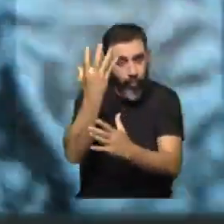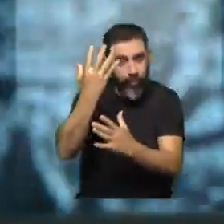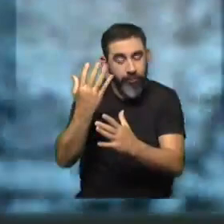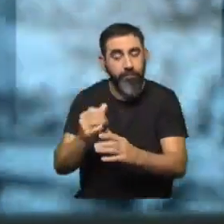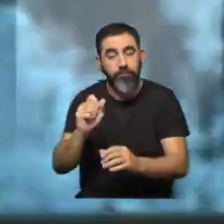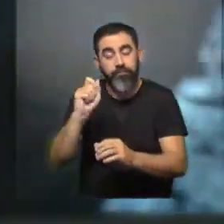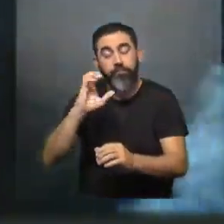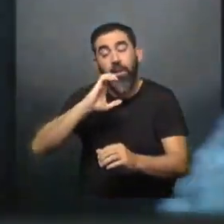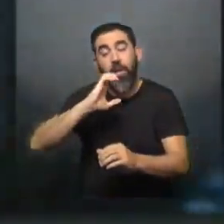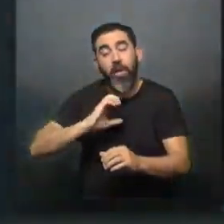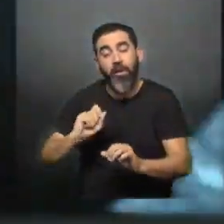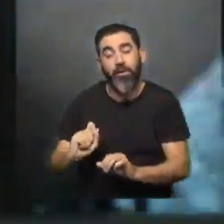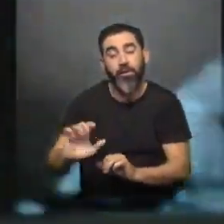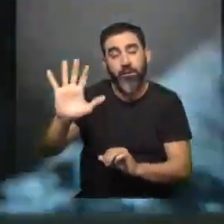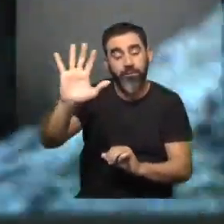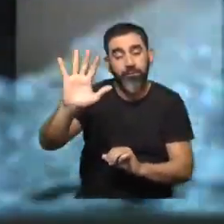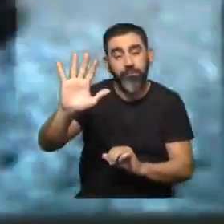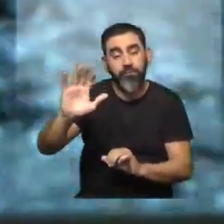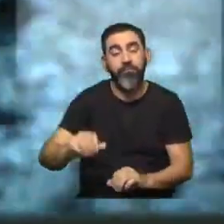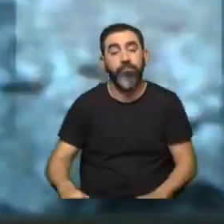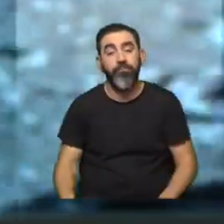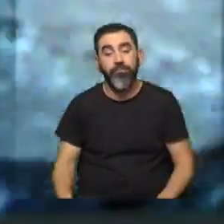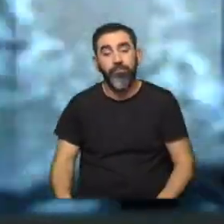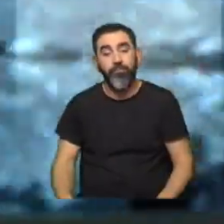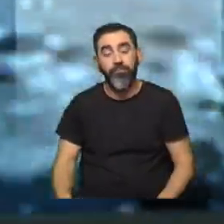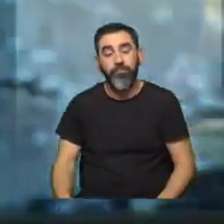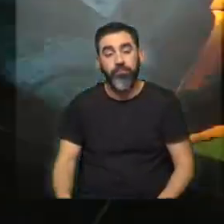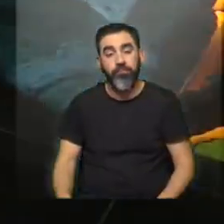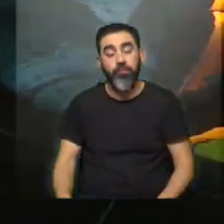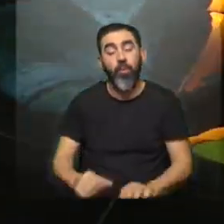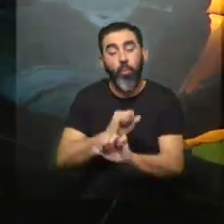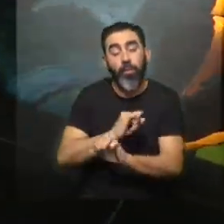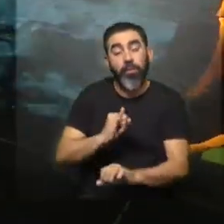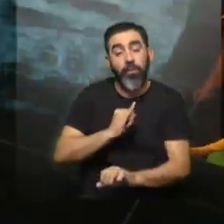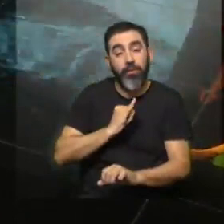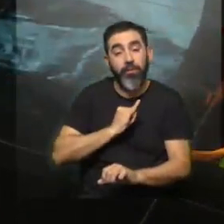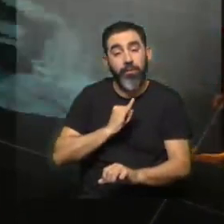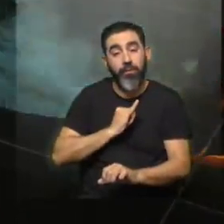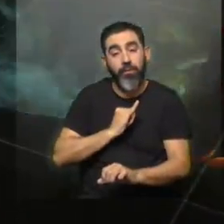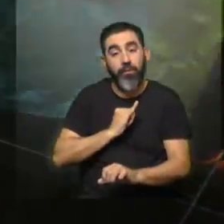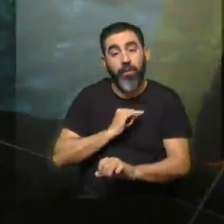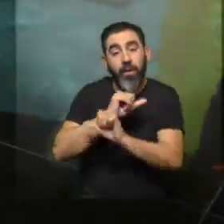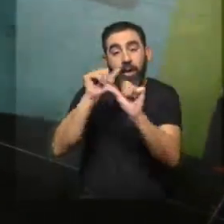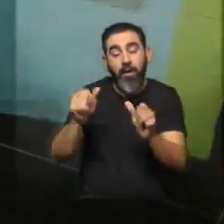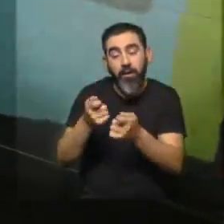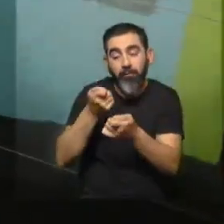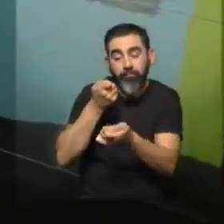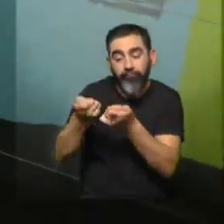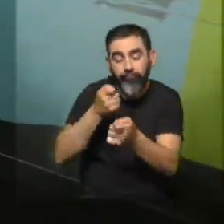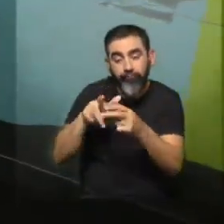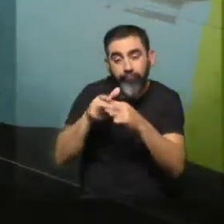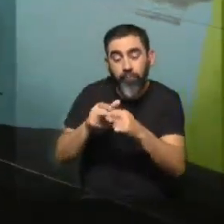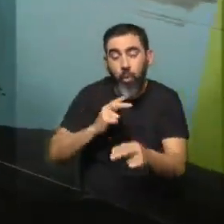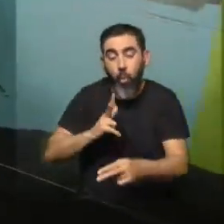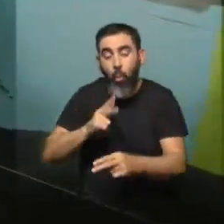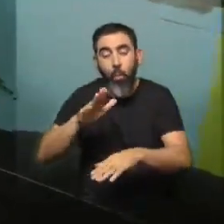tienen características que son aquellas que las pueden identificar como hechas por herramientas, es decir, por la acción